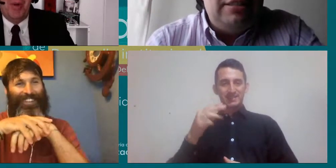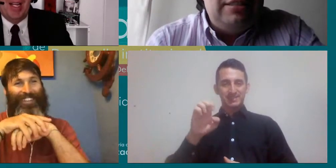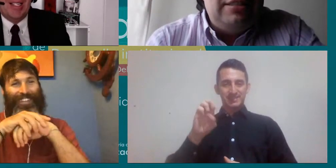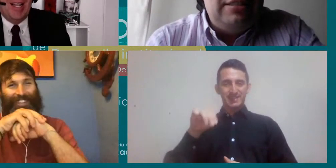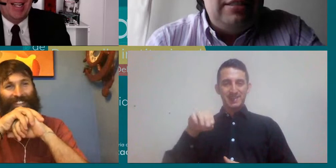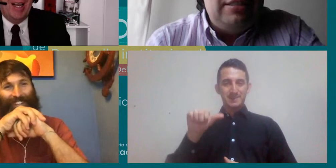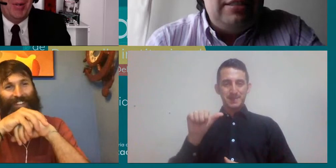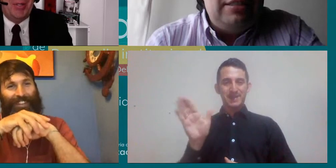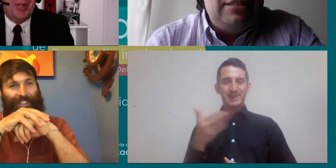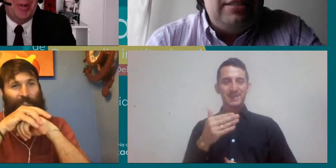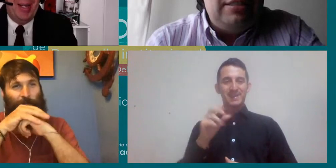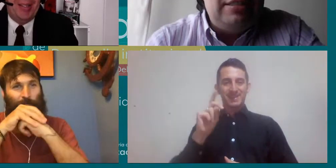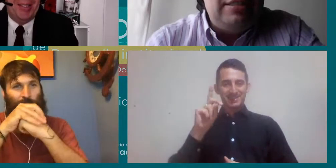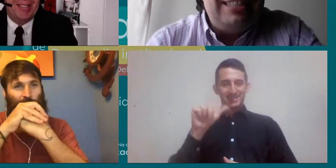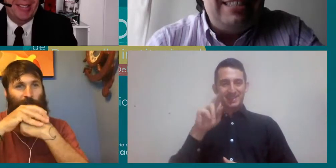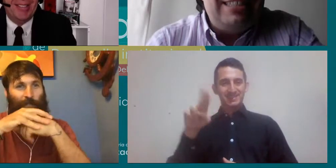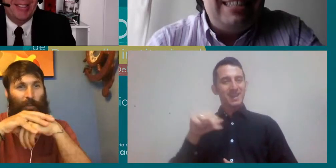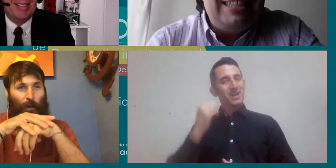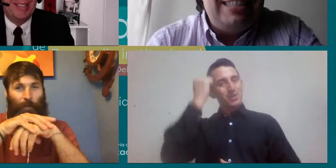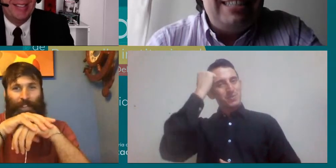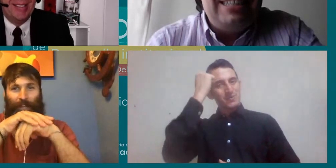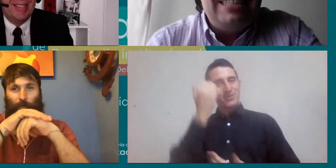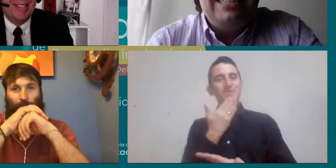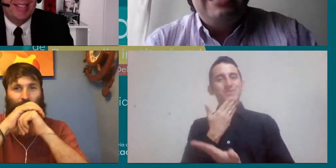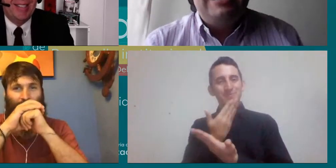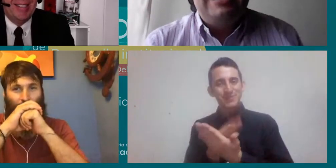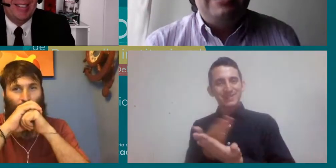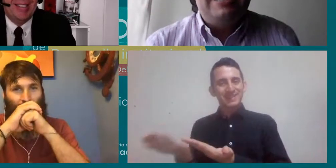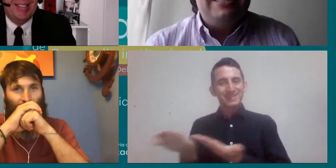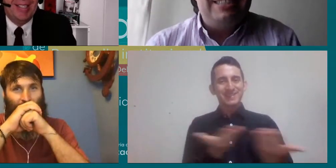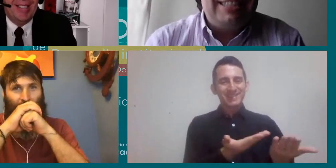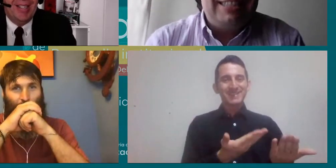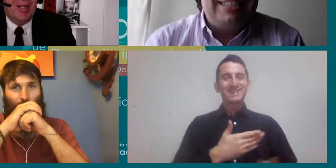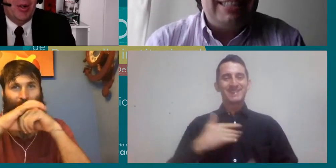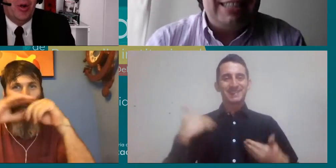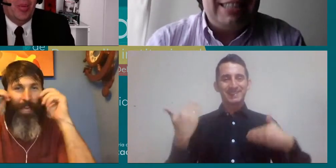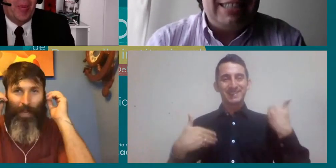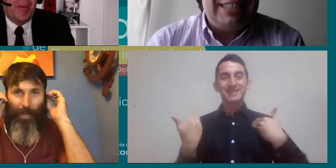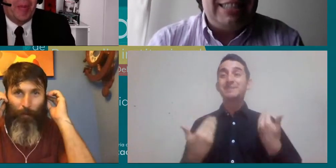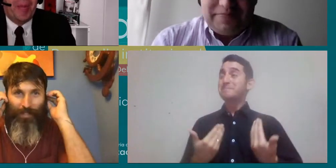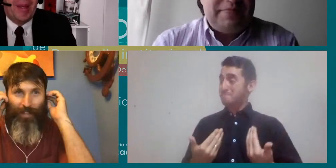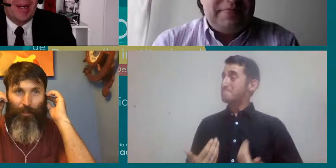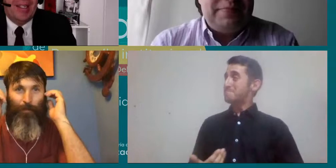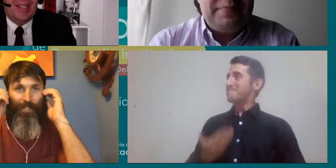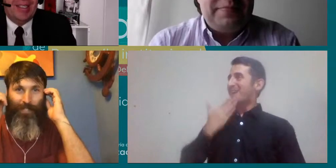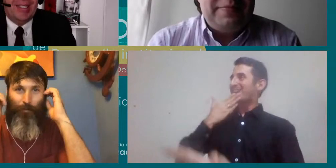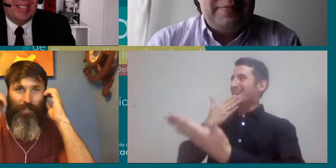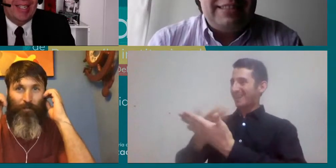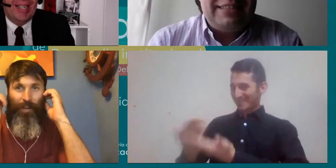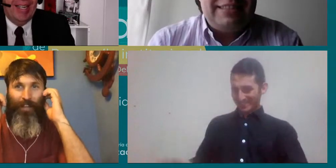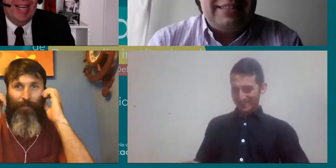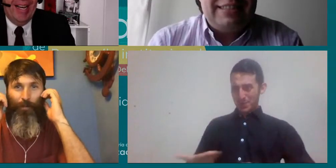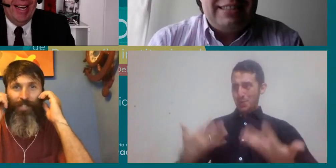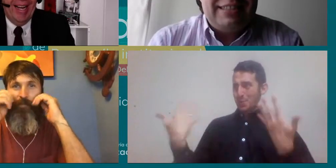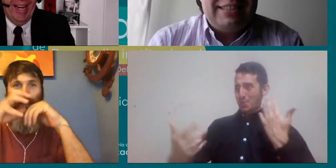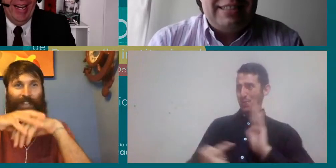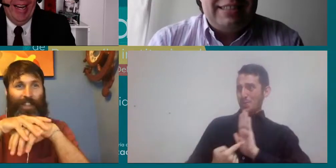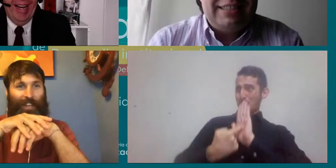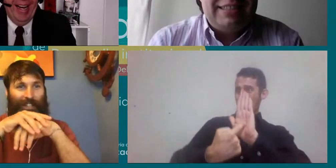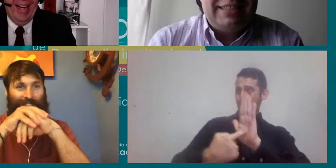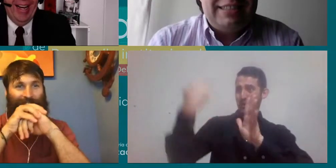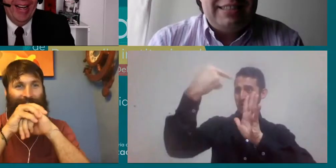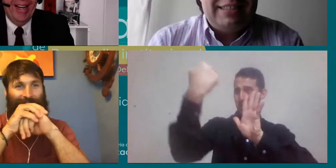Profesor, un placer, qué gusto verlo. Igualmente, un placer. Qué presentación más exhaustiva, ¿eh?